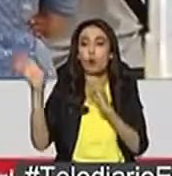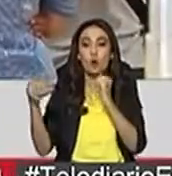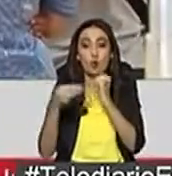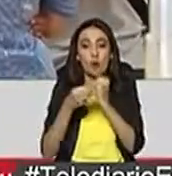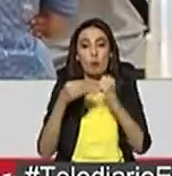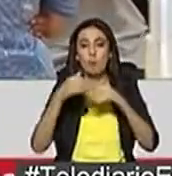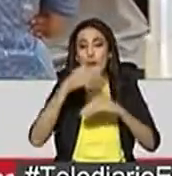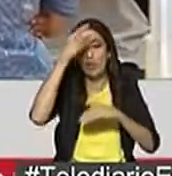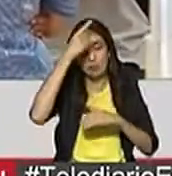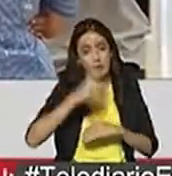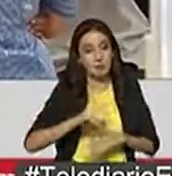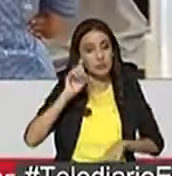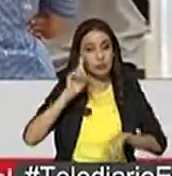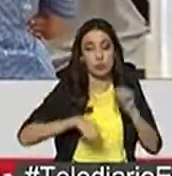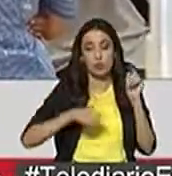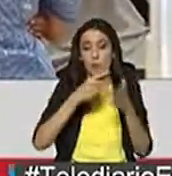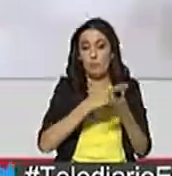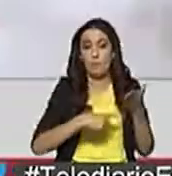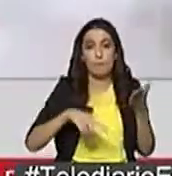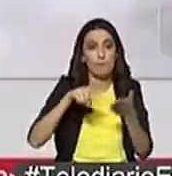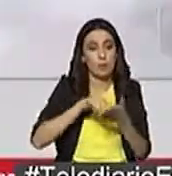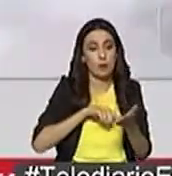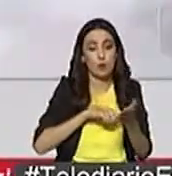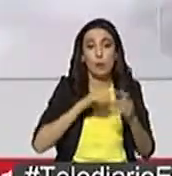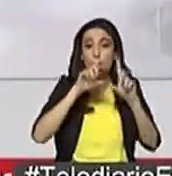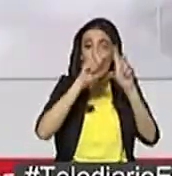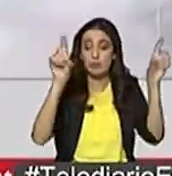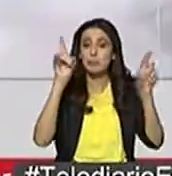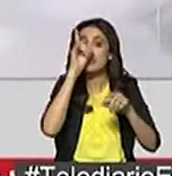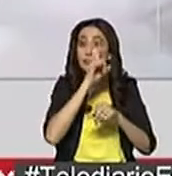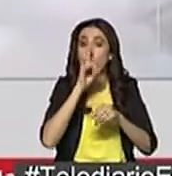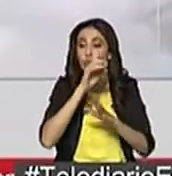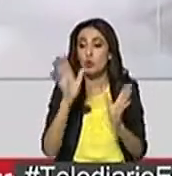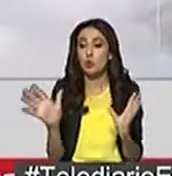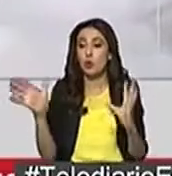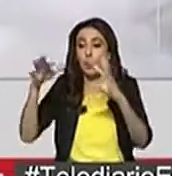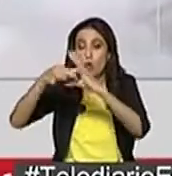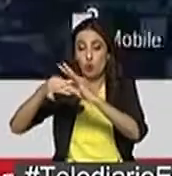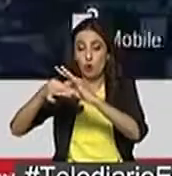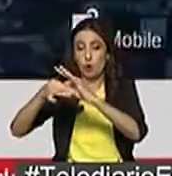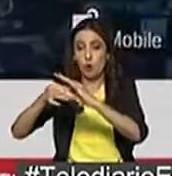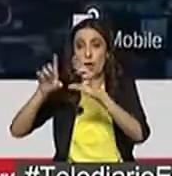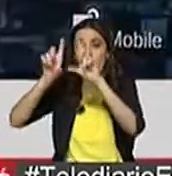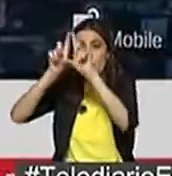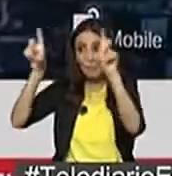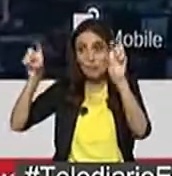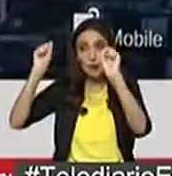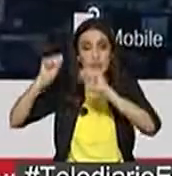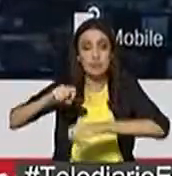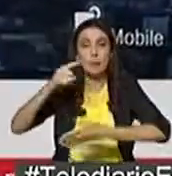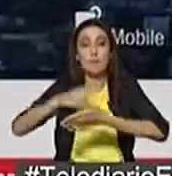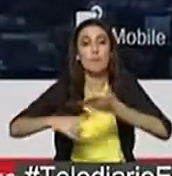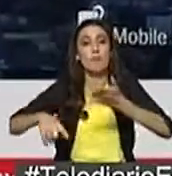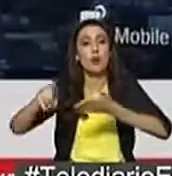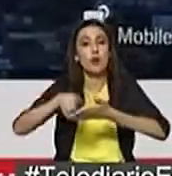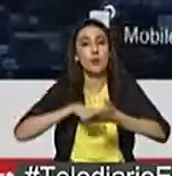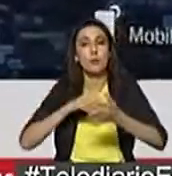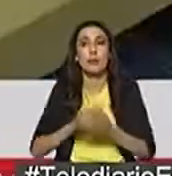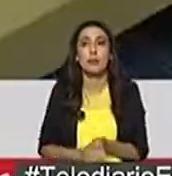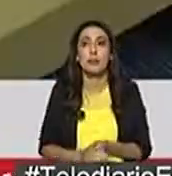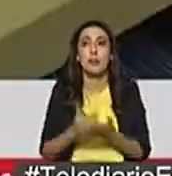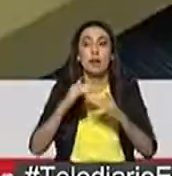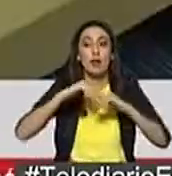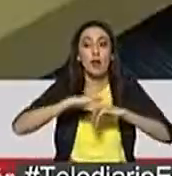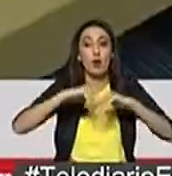aplaza su decisión de prohibir a las compañías de su país hacer negocios con esta empresa. La nueva prórroga, que vencerá